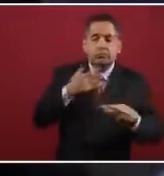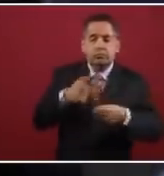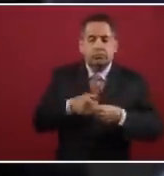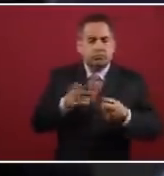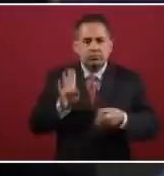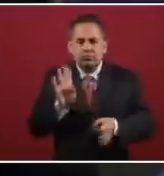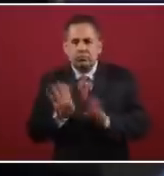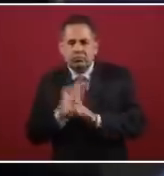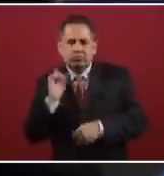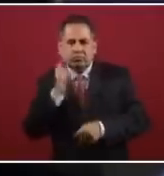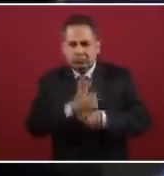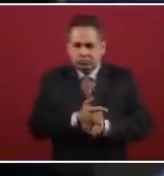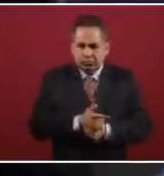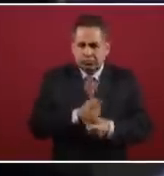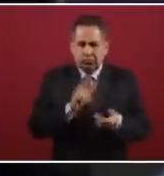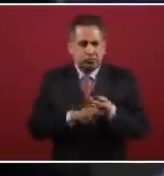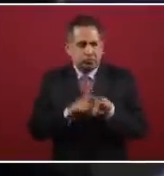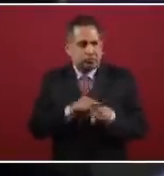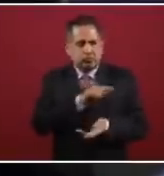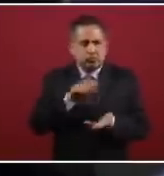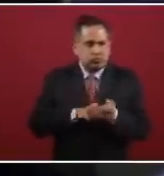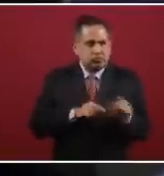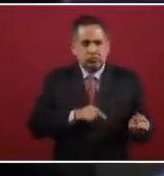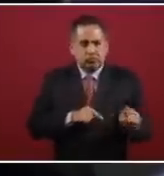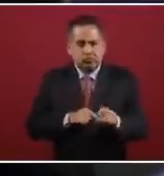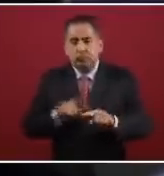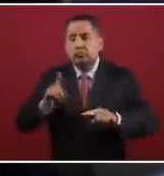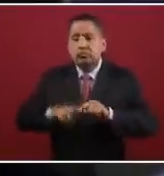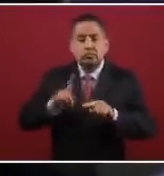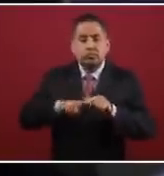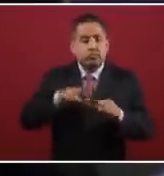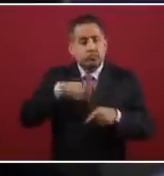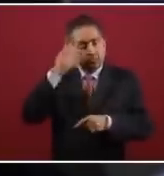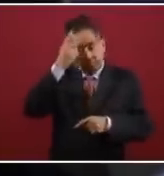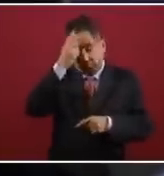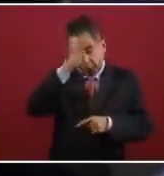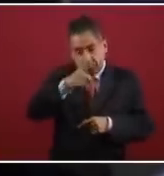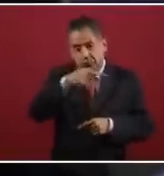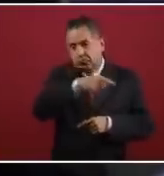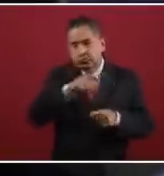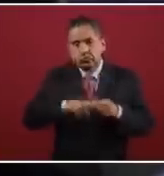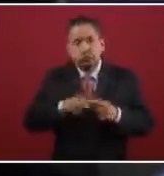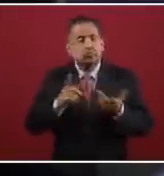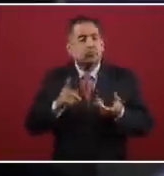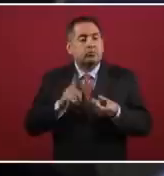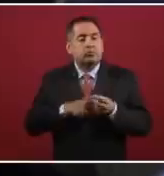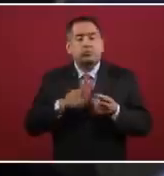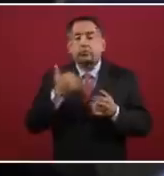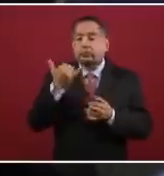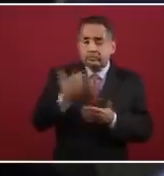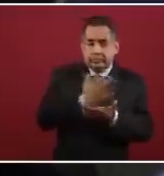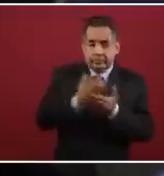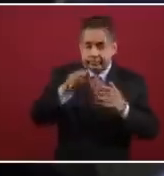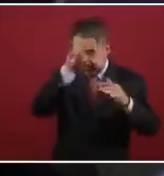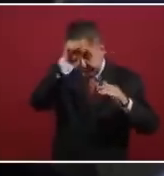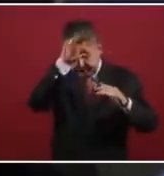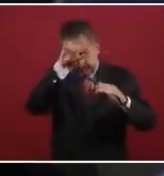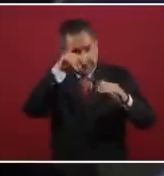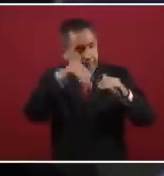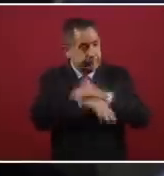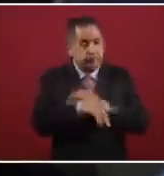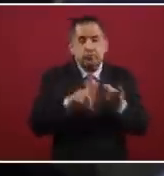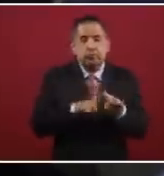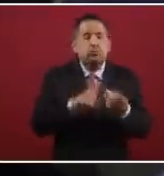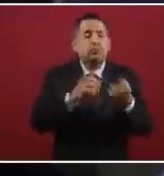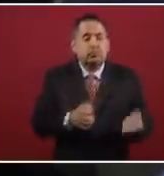las detectaron? ¿Dónde se localizan? ¿Quiénes son los propietarios? Y las minas que señaló, ¿en dónde se